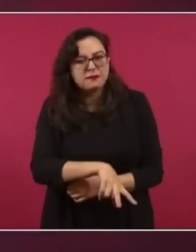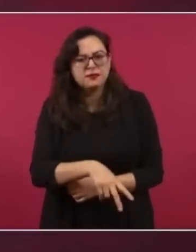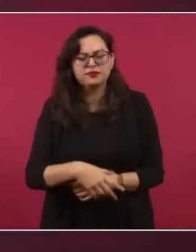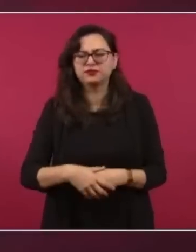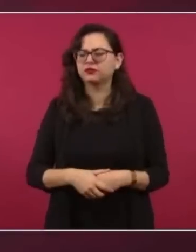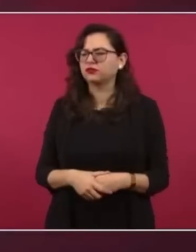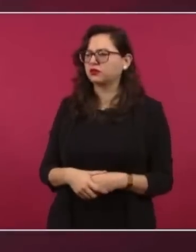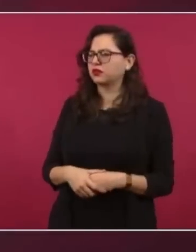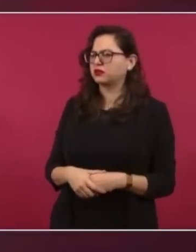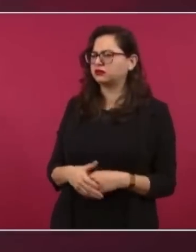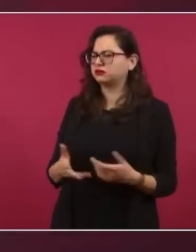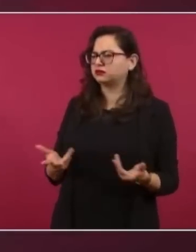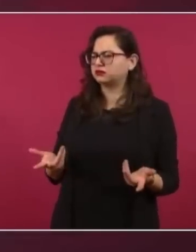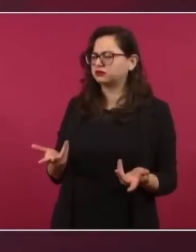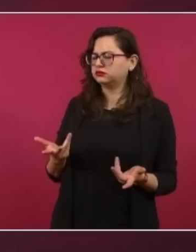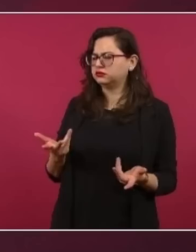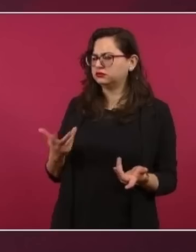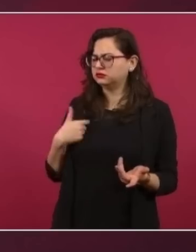cuál era la consigna, ¿no?,